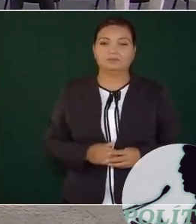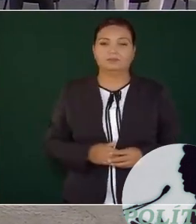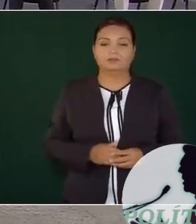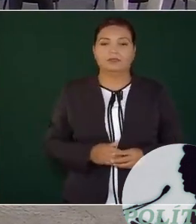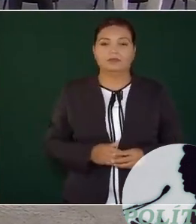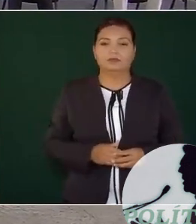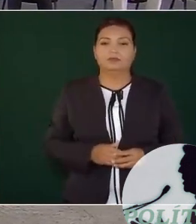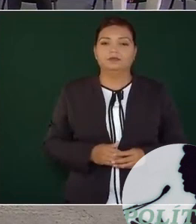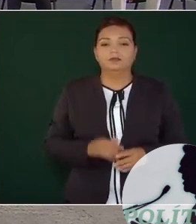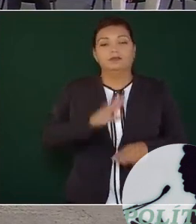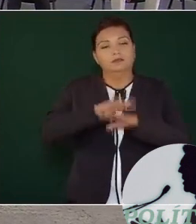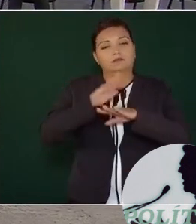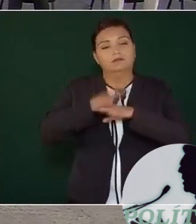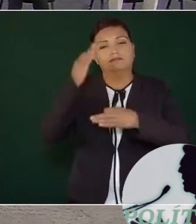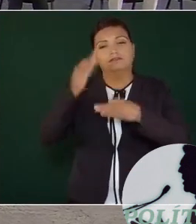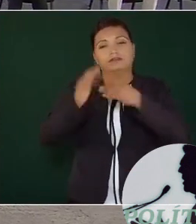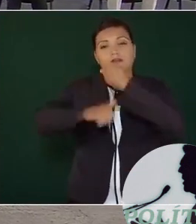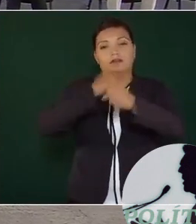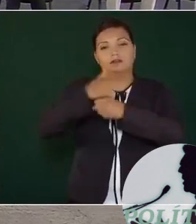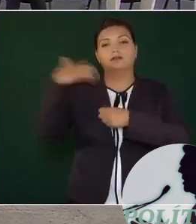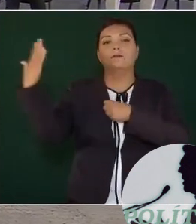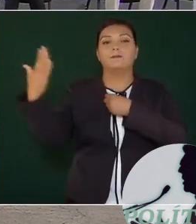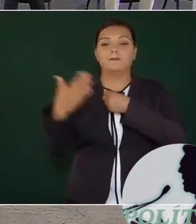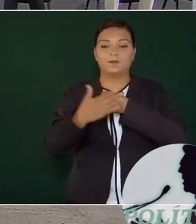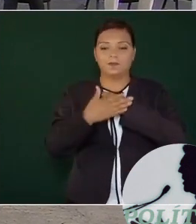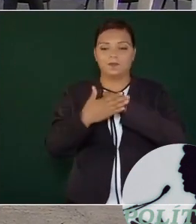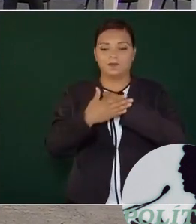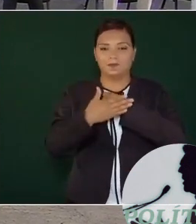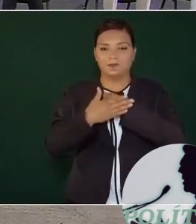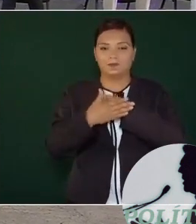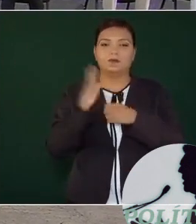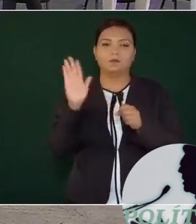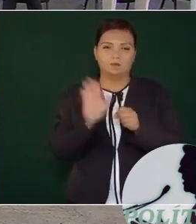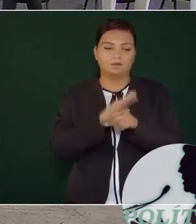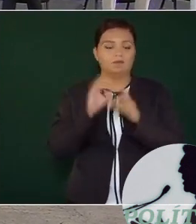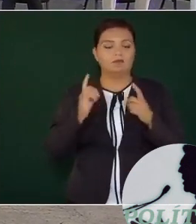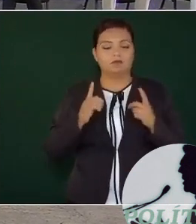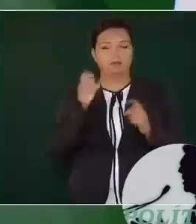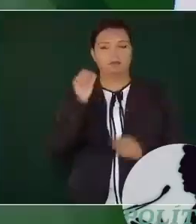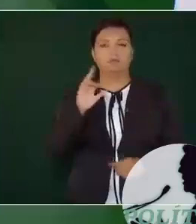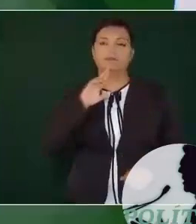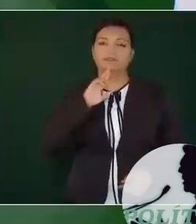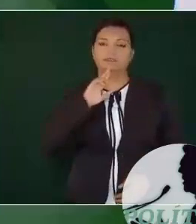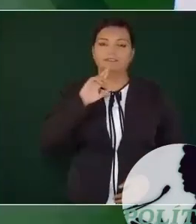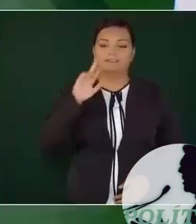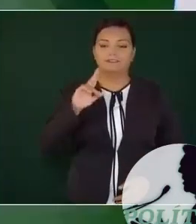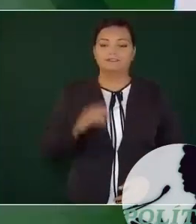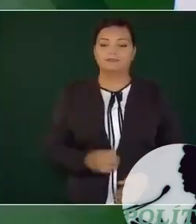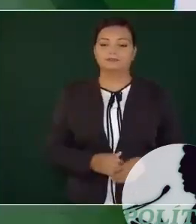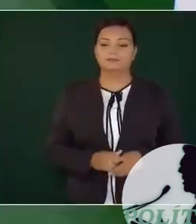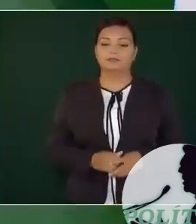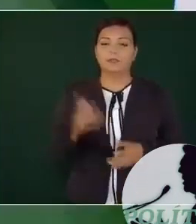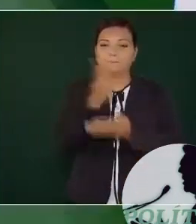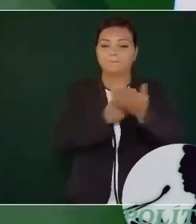y todavía nos queda el año próximo, porque ya también están dando resultados